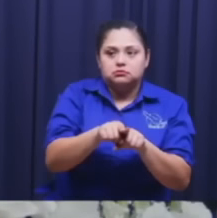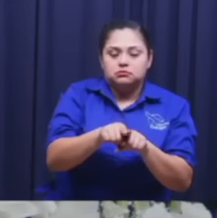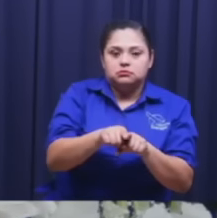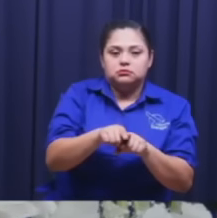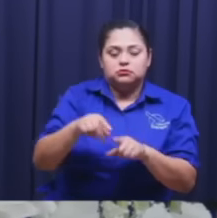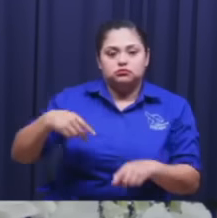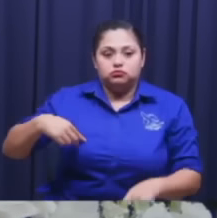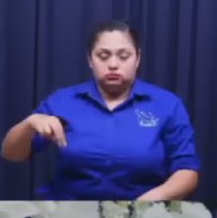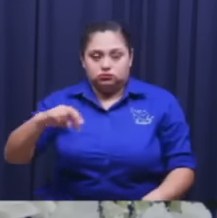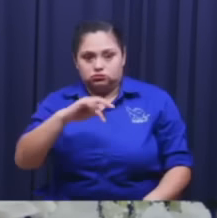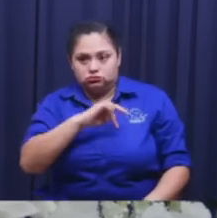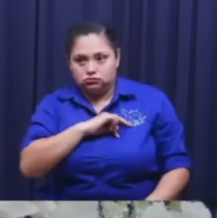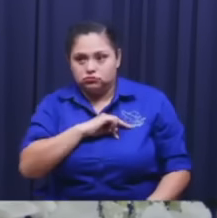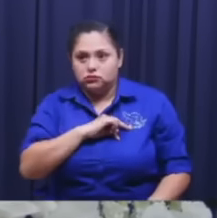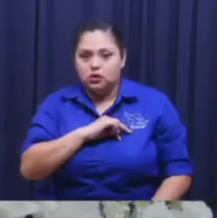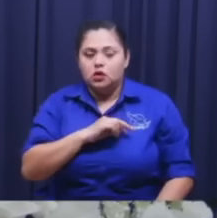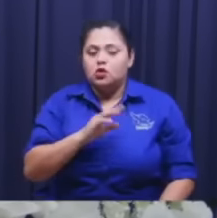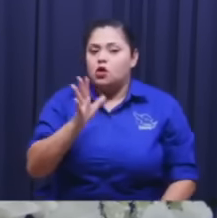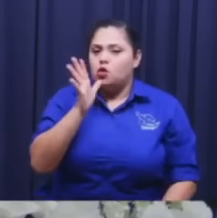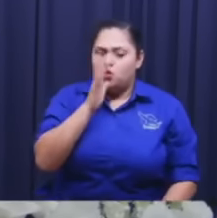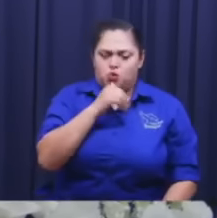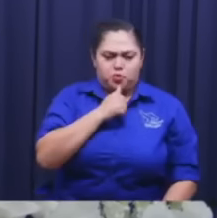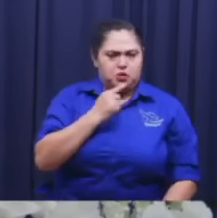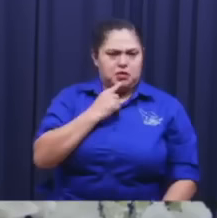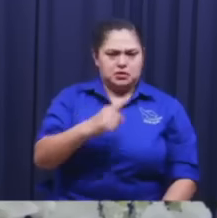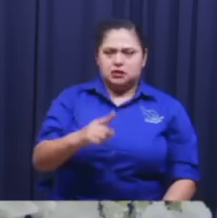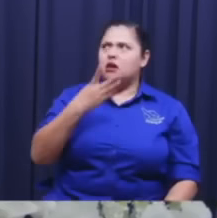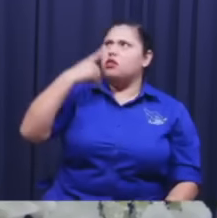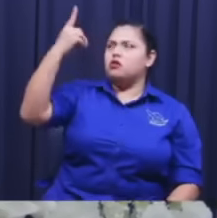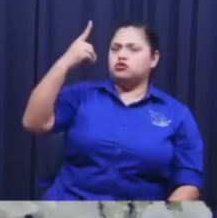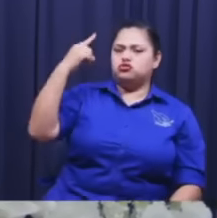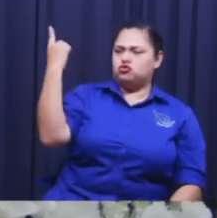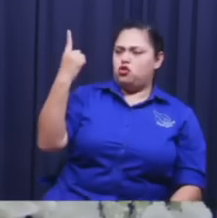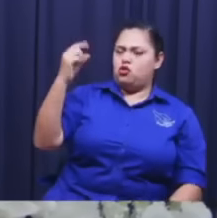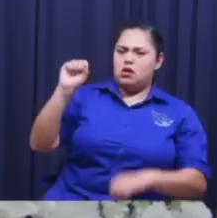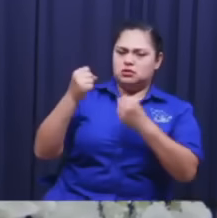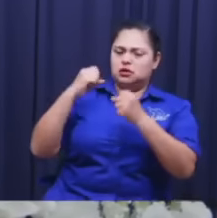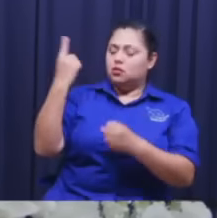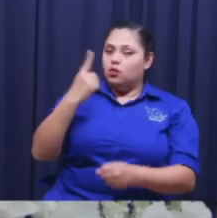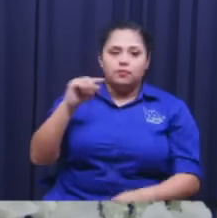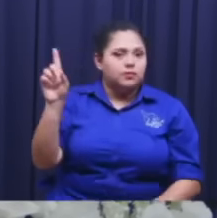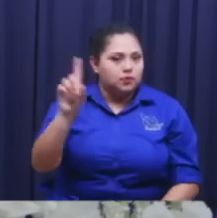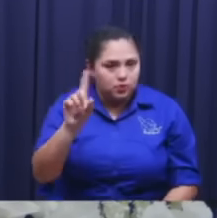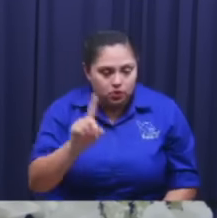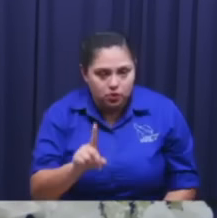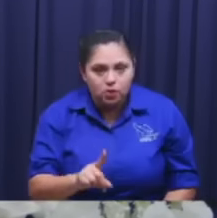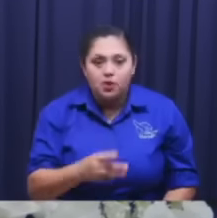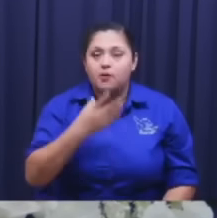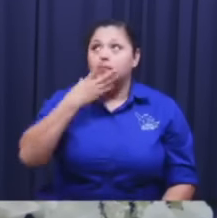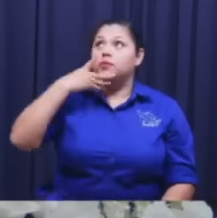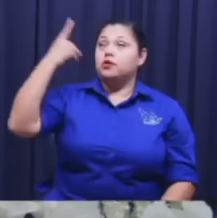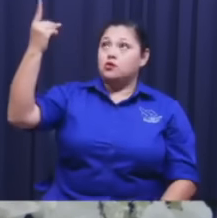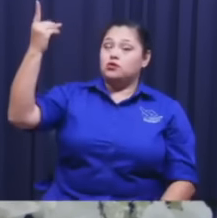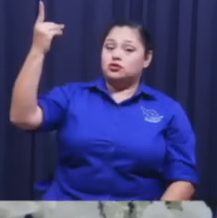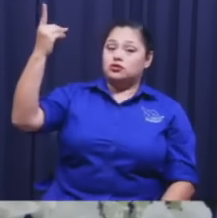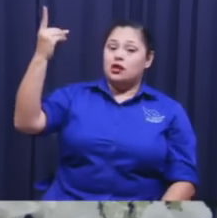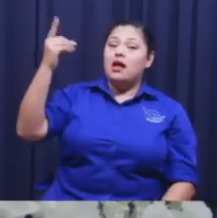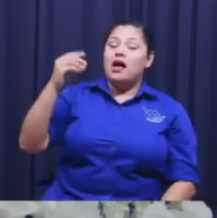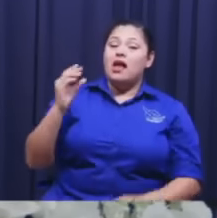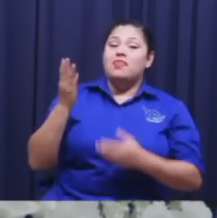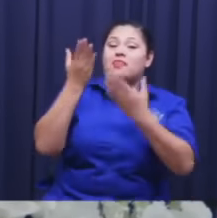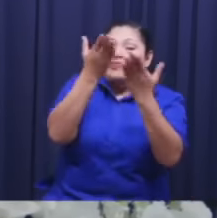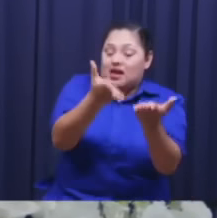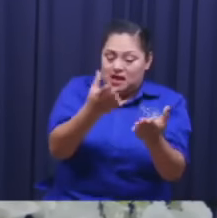llenar nosotros. No podemos decir: no, es que Dios lo va a hacer todo. No, Dios pone el querer y el